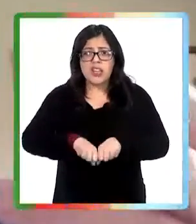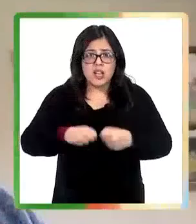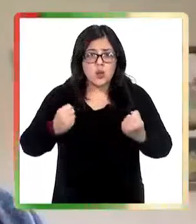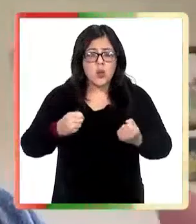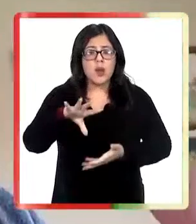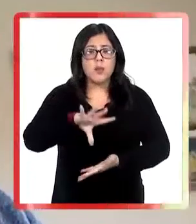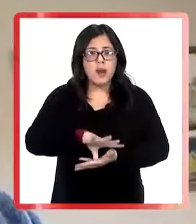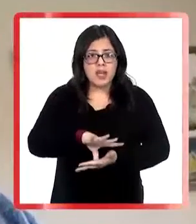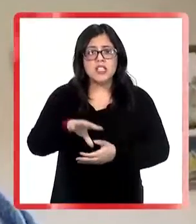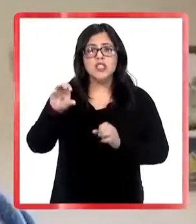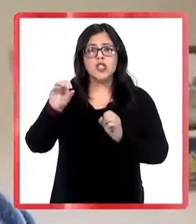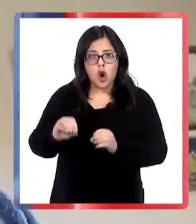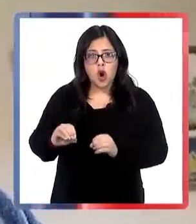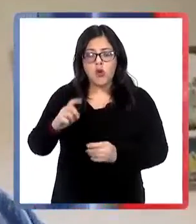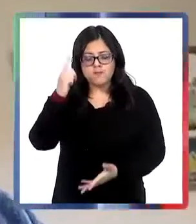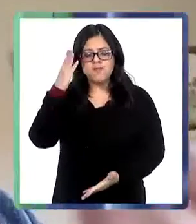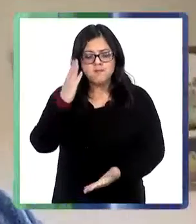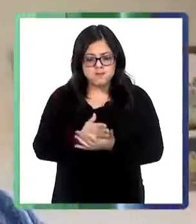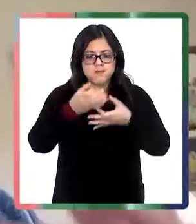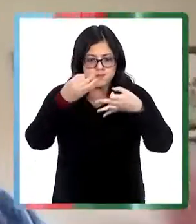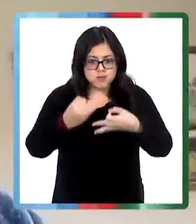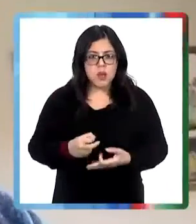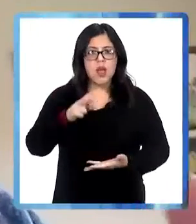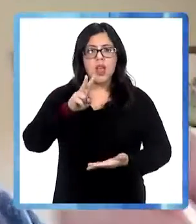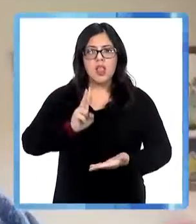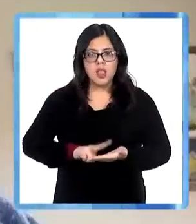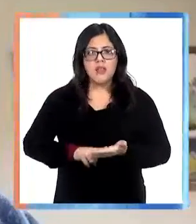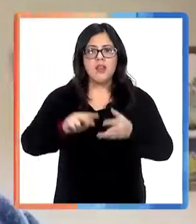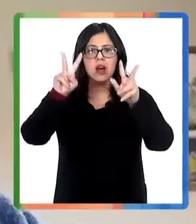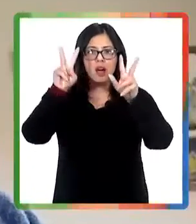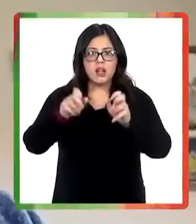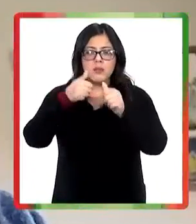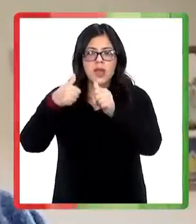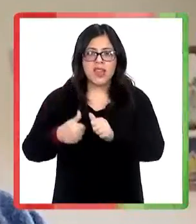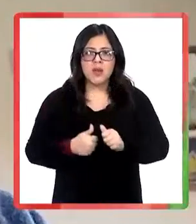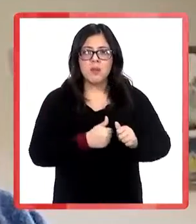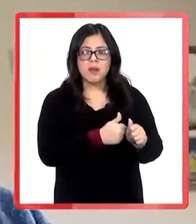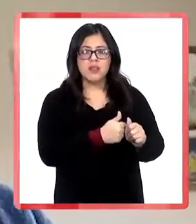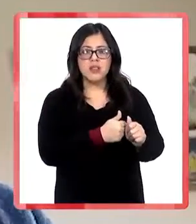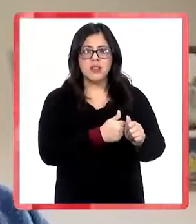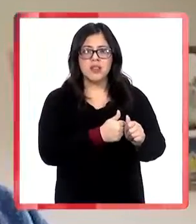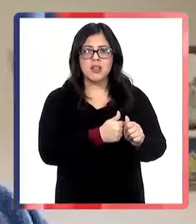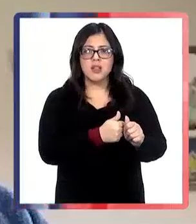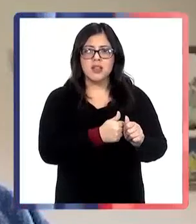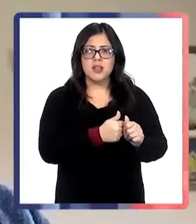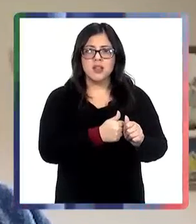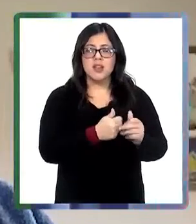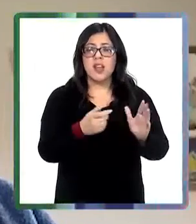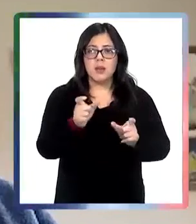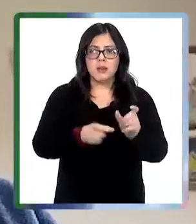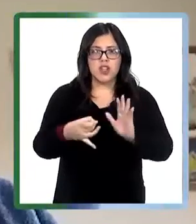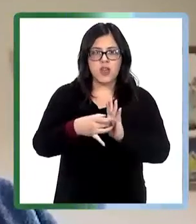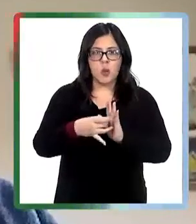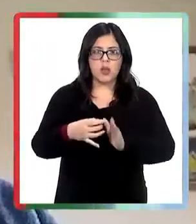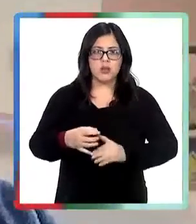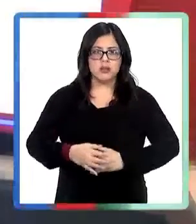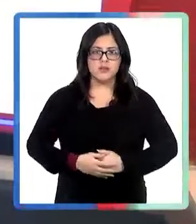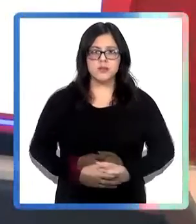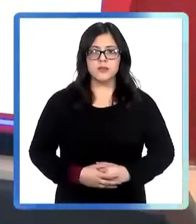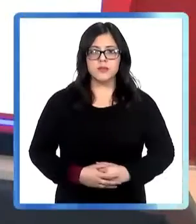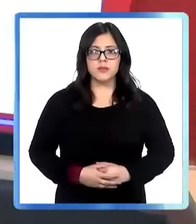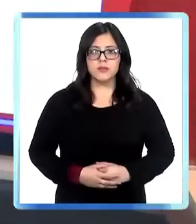que destruyan el país? ¿O va a tomar acciones reales respecto de perseguir a estos